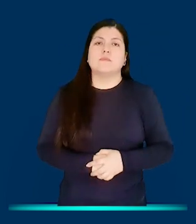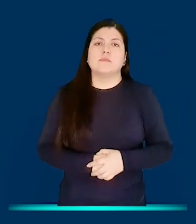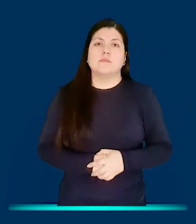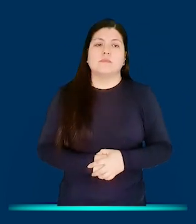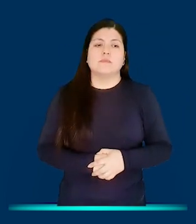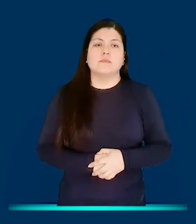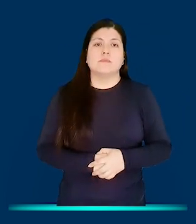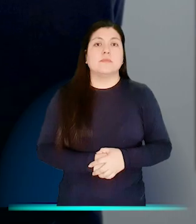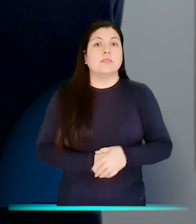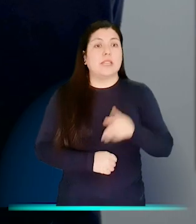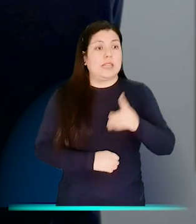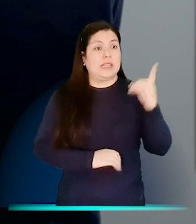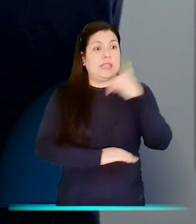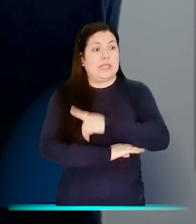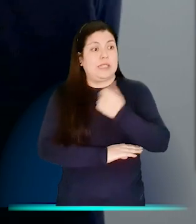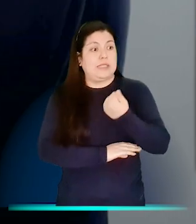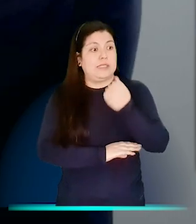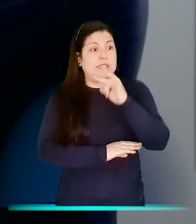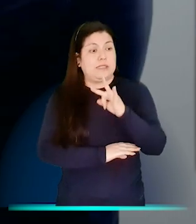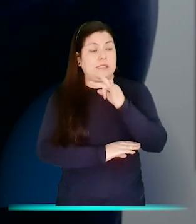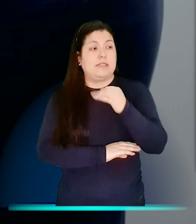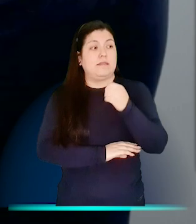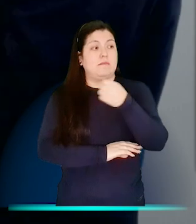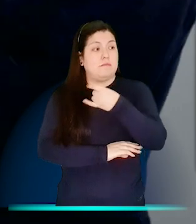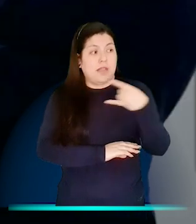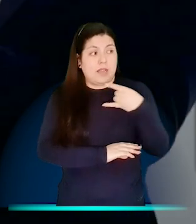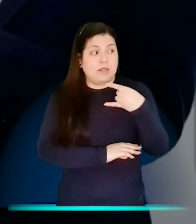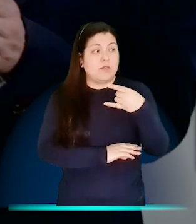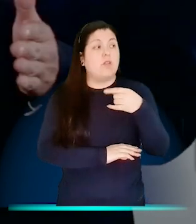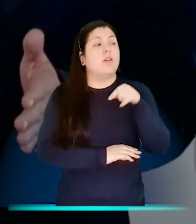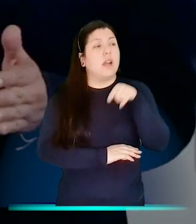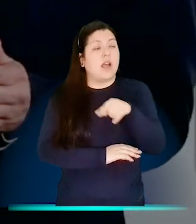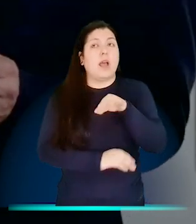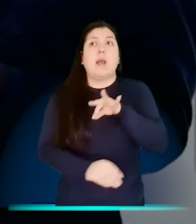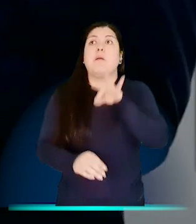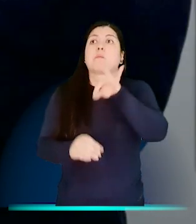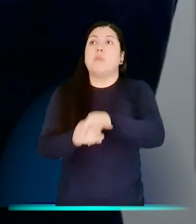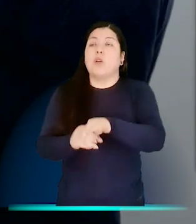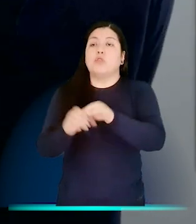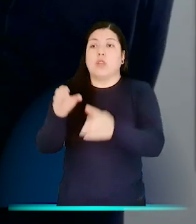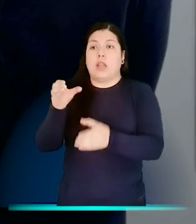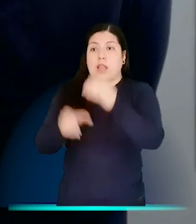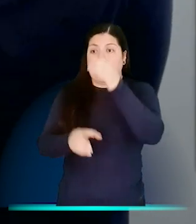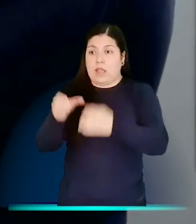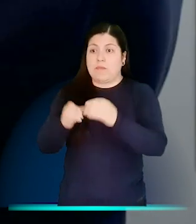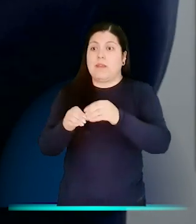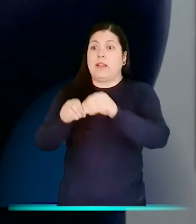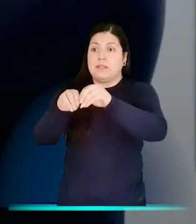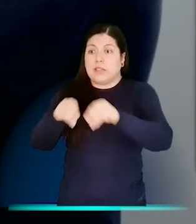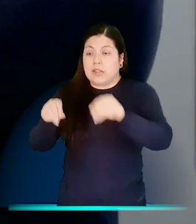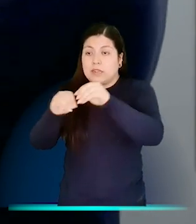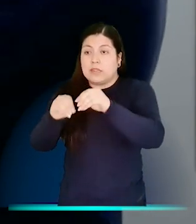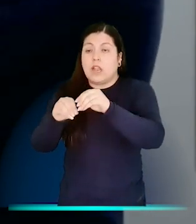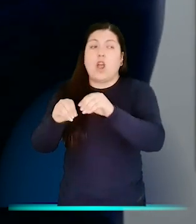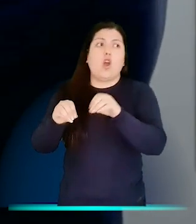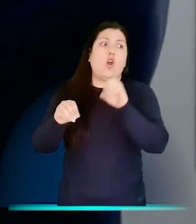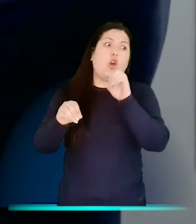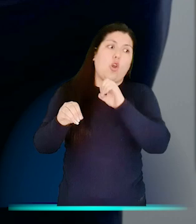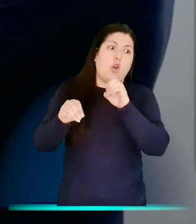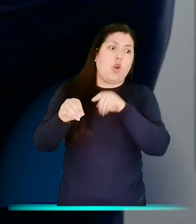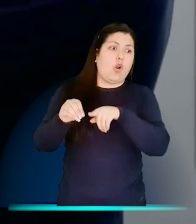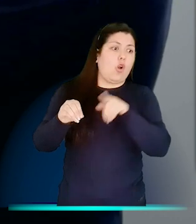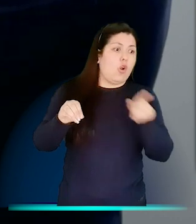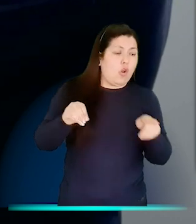afrodescendientes y del exterior. Pero quienes vayan a votar ese 13 de marzo, ¿pueden votar para la Cámara